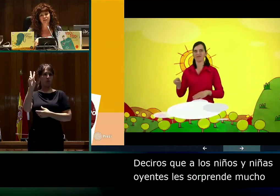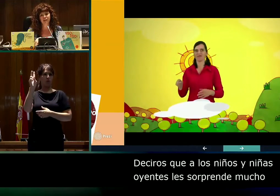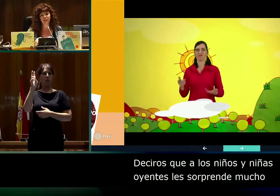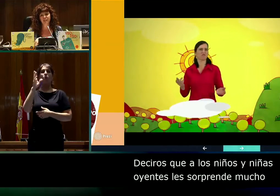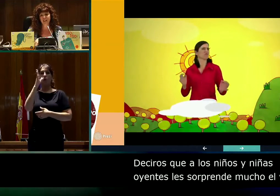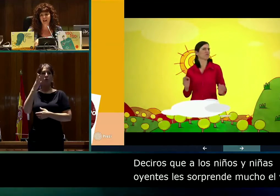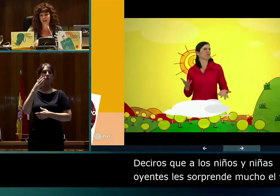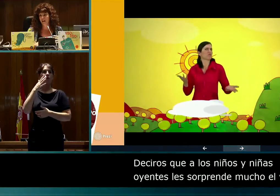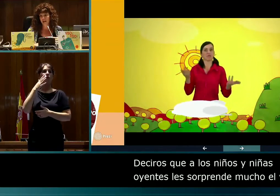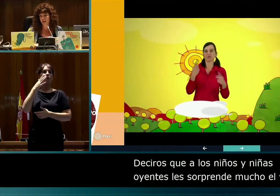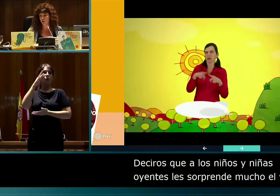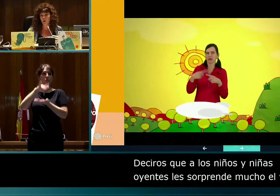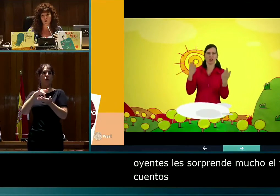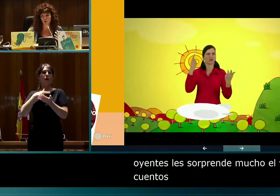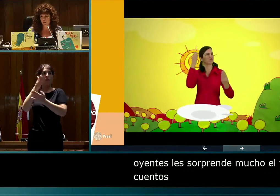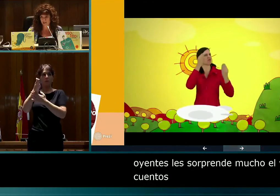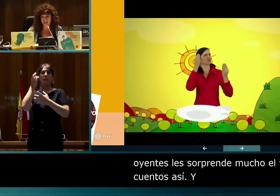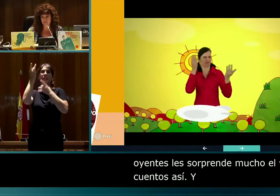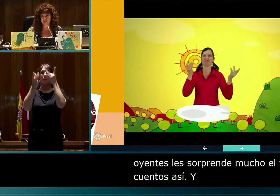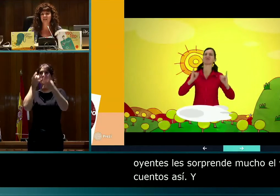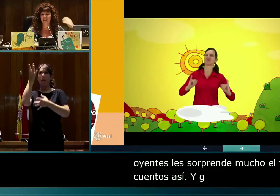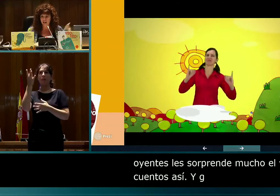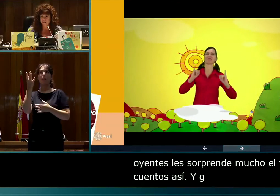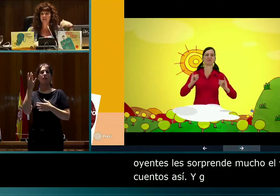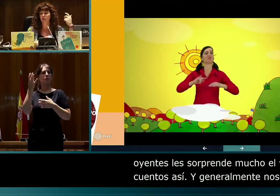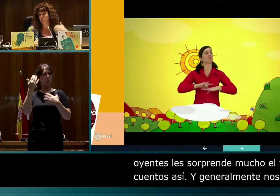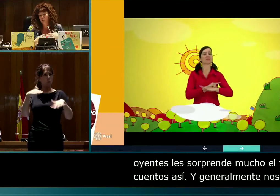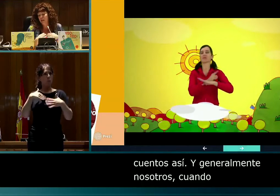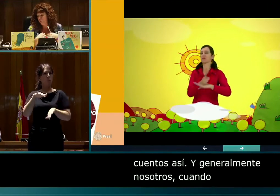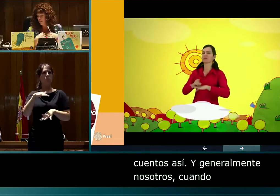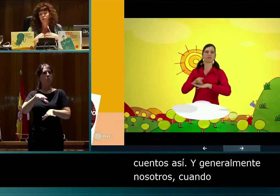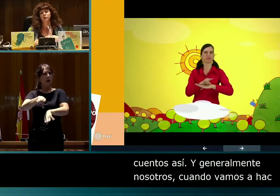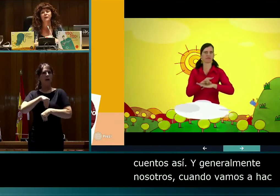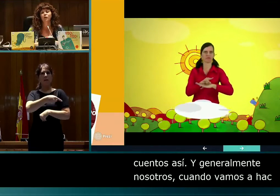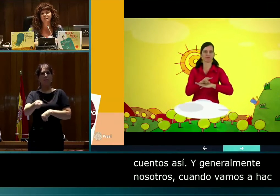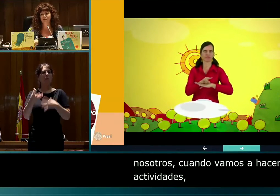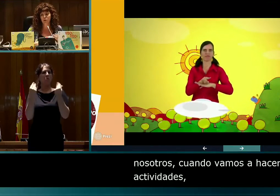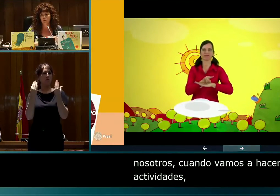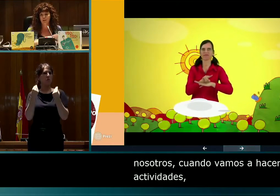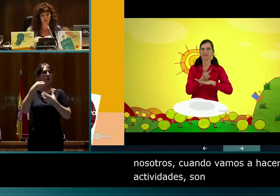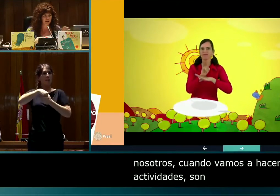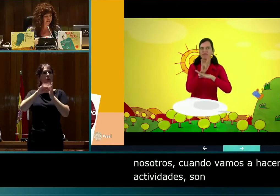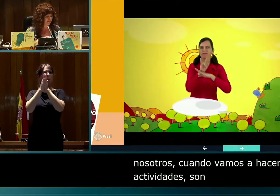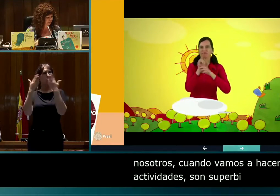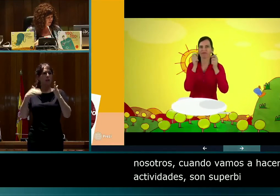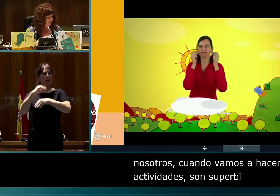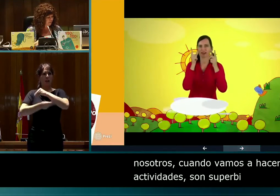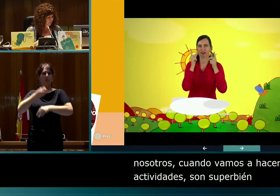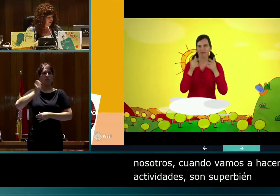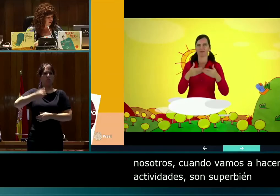hacer actividades son súper bien aceptadas y generalmente en la biblioteca donde yo trabajo las hacemos